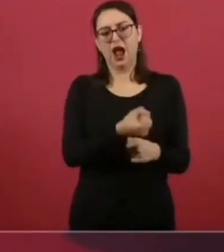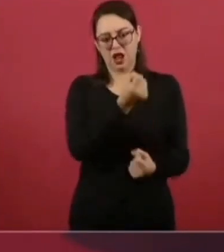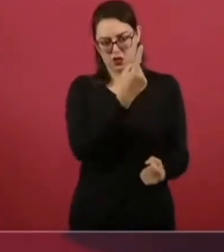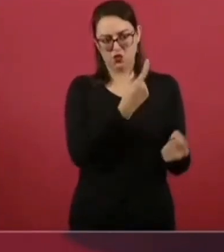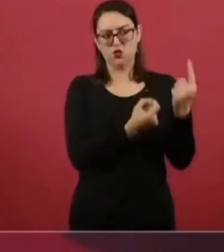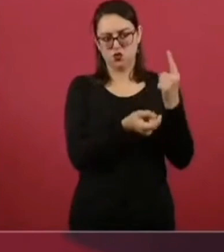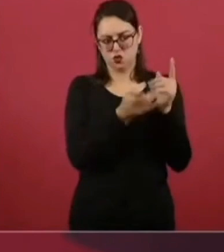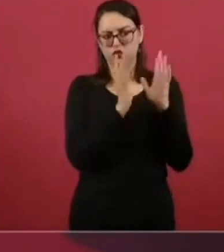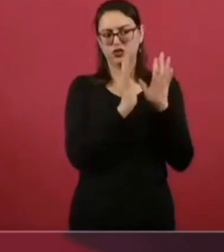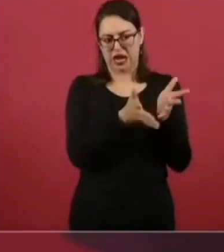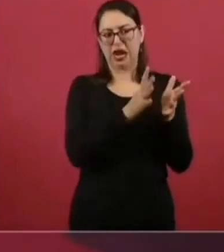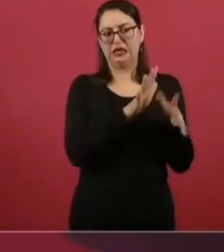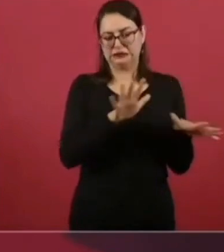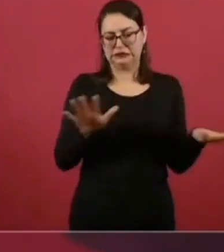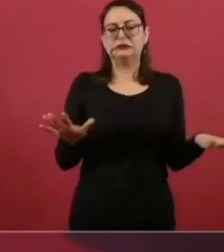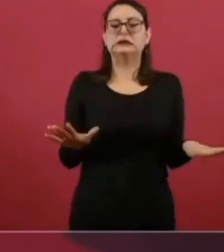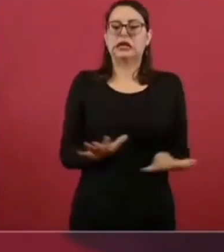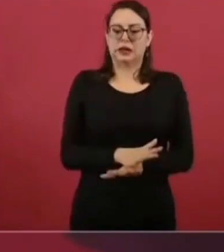Antes estaba